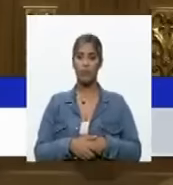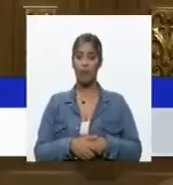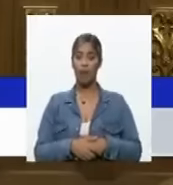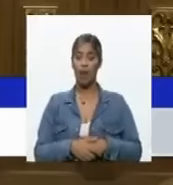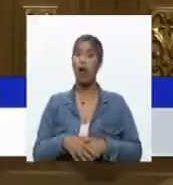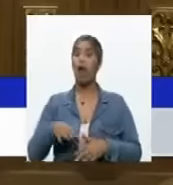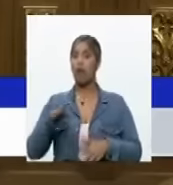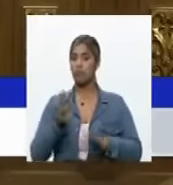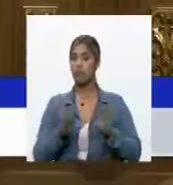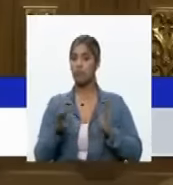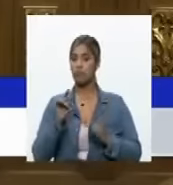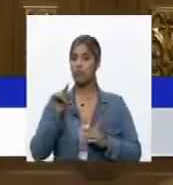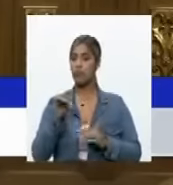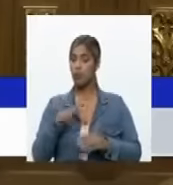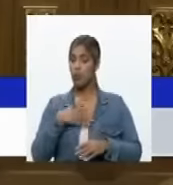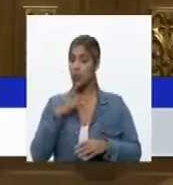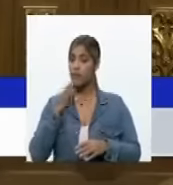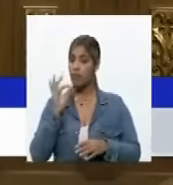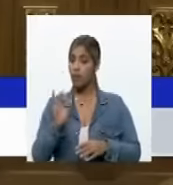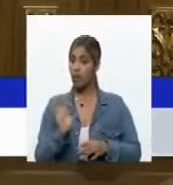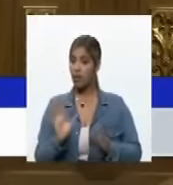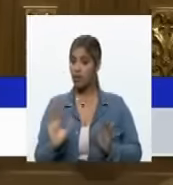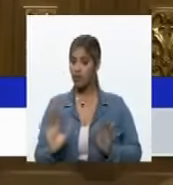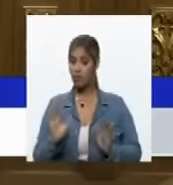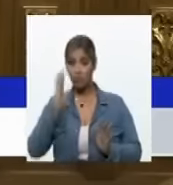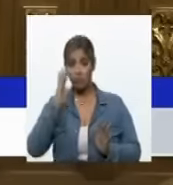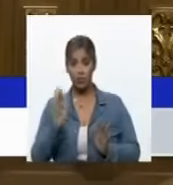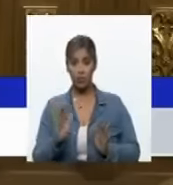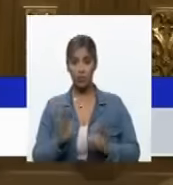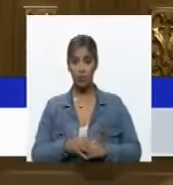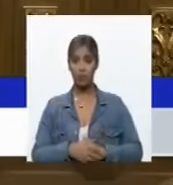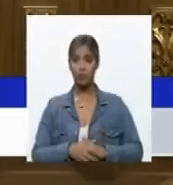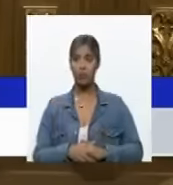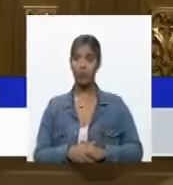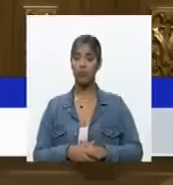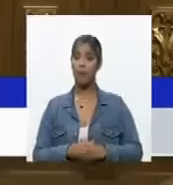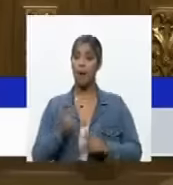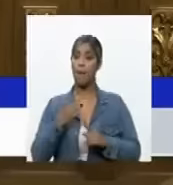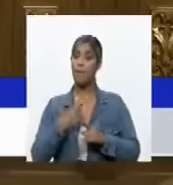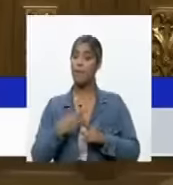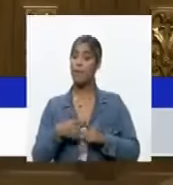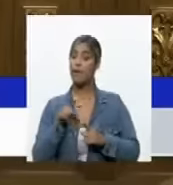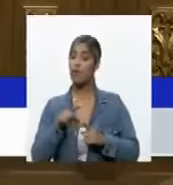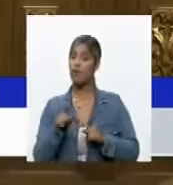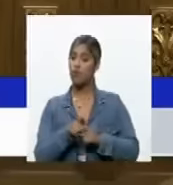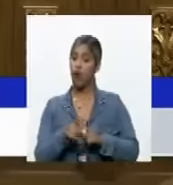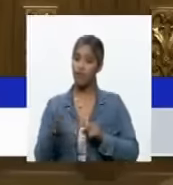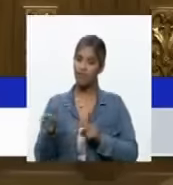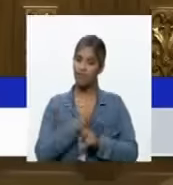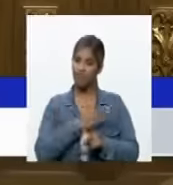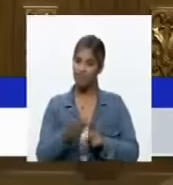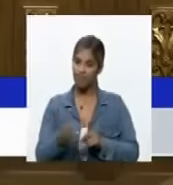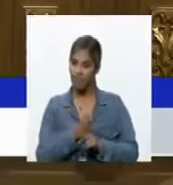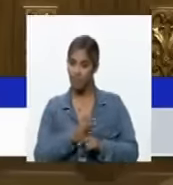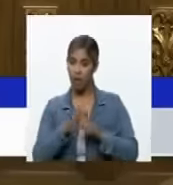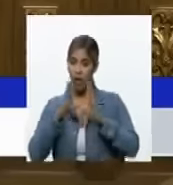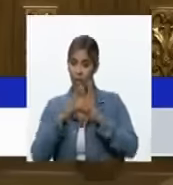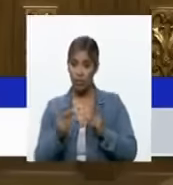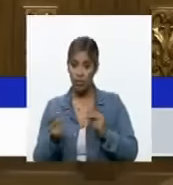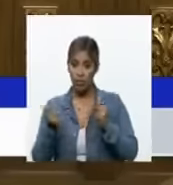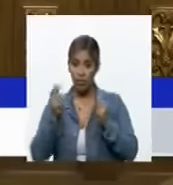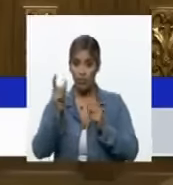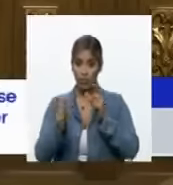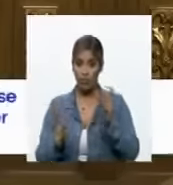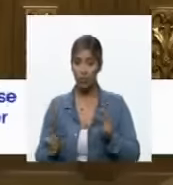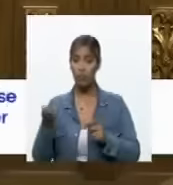Tal vez eso haya sido cierto militarmente, pero fue a través de la tortura, de las desapariciones, de